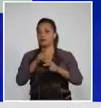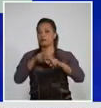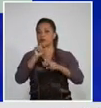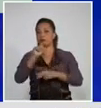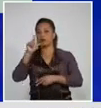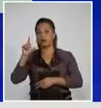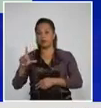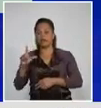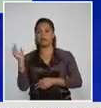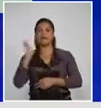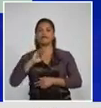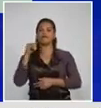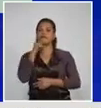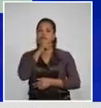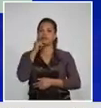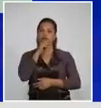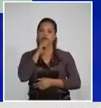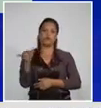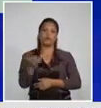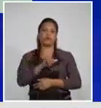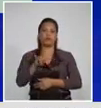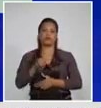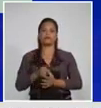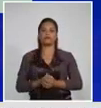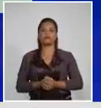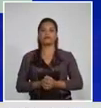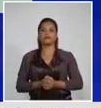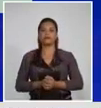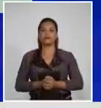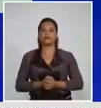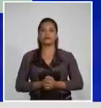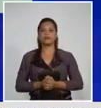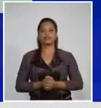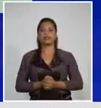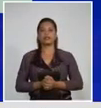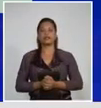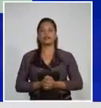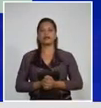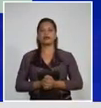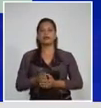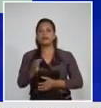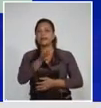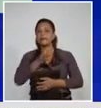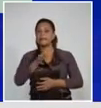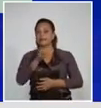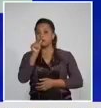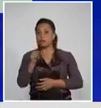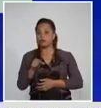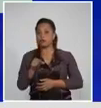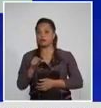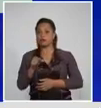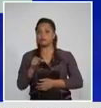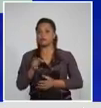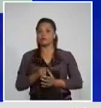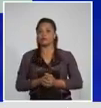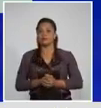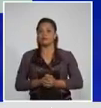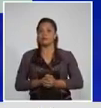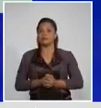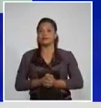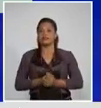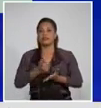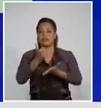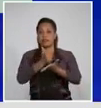de Rusia también, igual que el caso que se confirma en el municipio Santiago de Cuba de esta